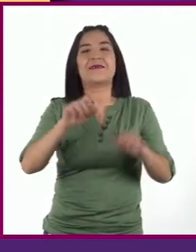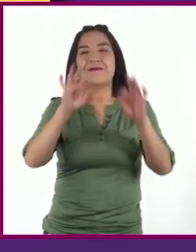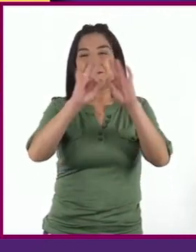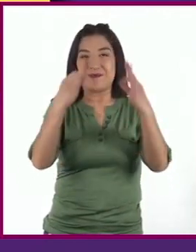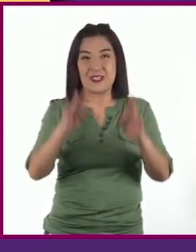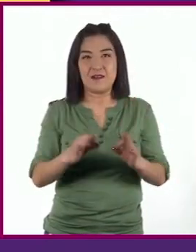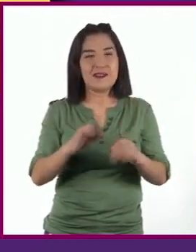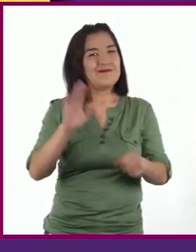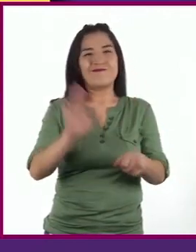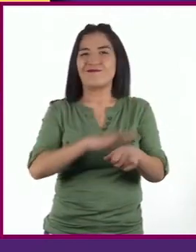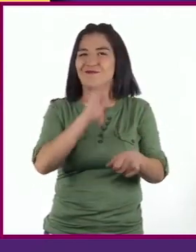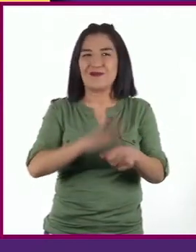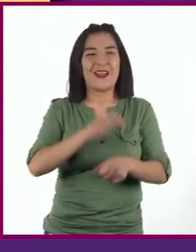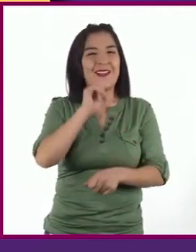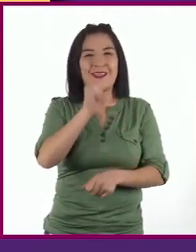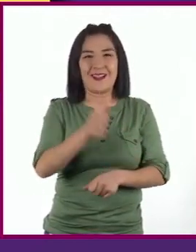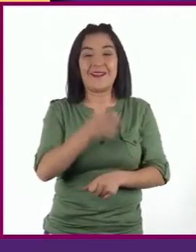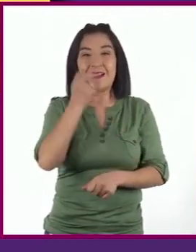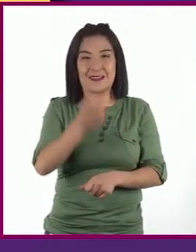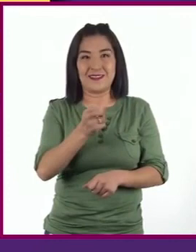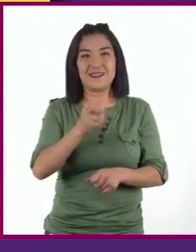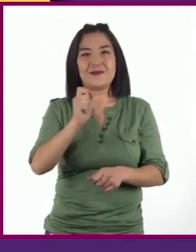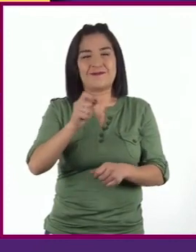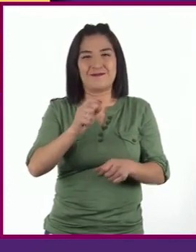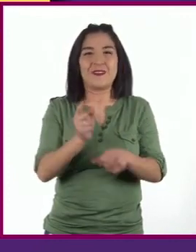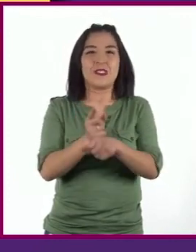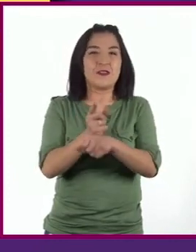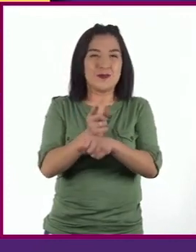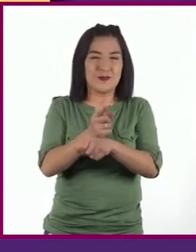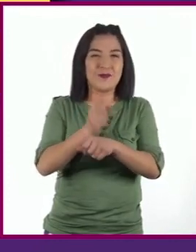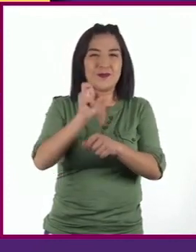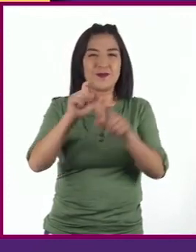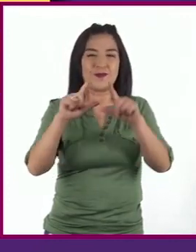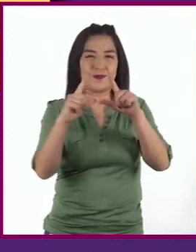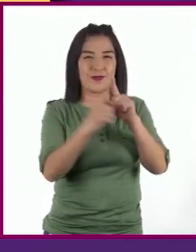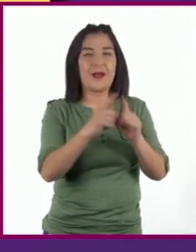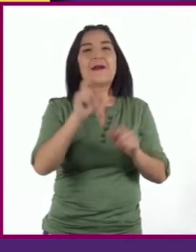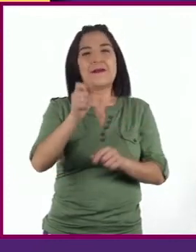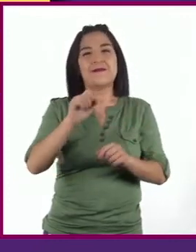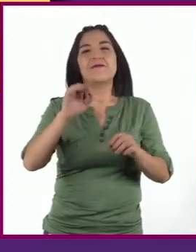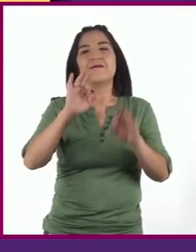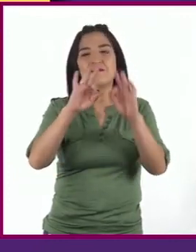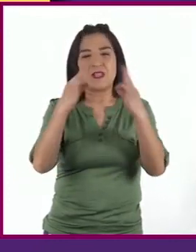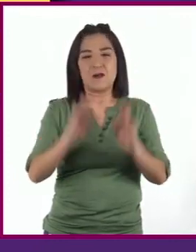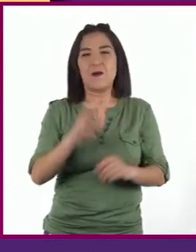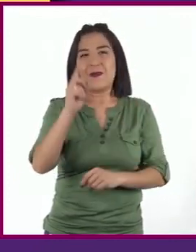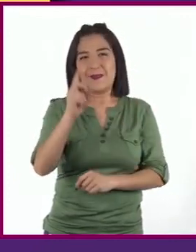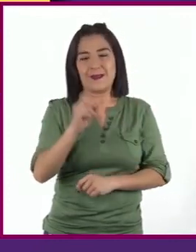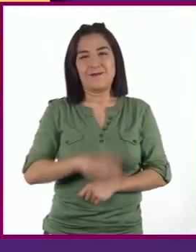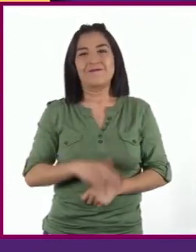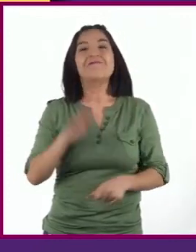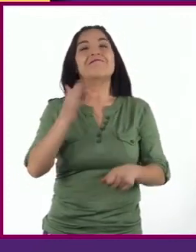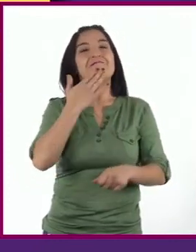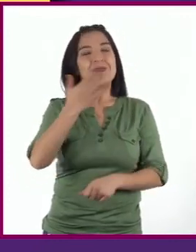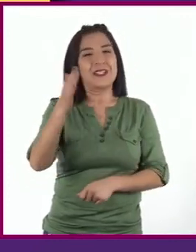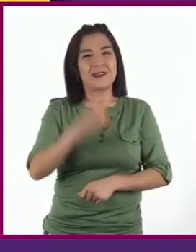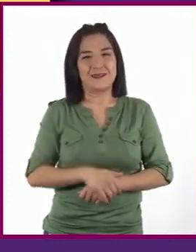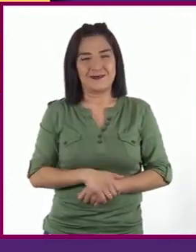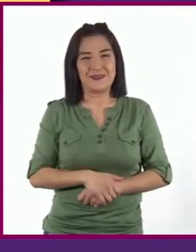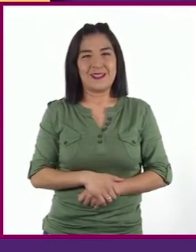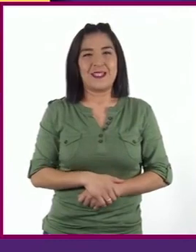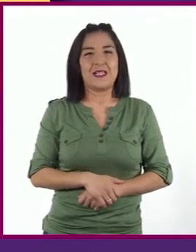que no corresponde a esta rotación es la figura D. ¡Excelente!